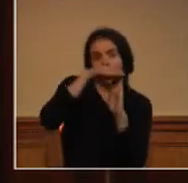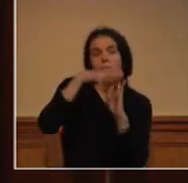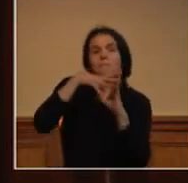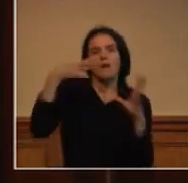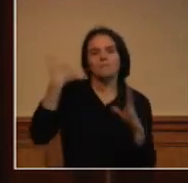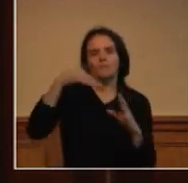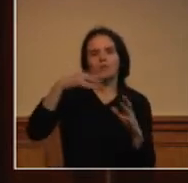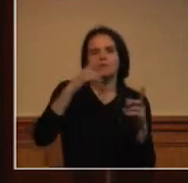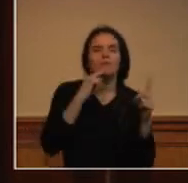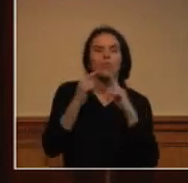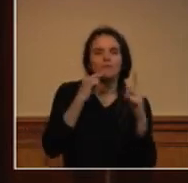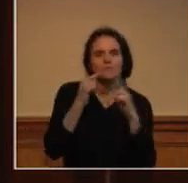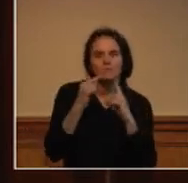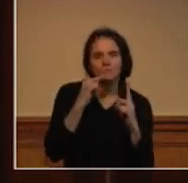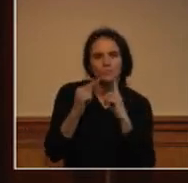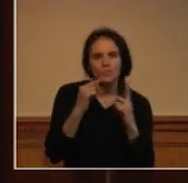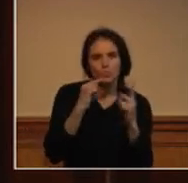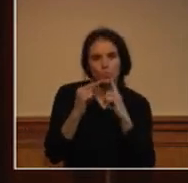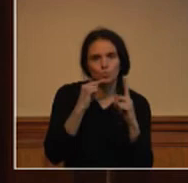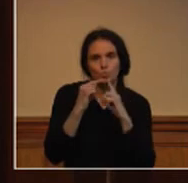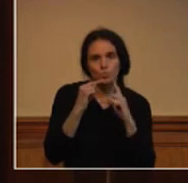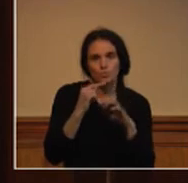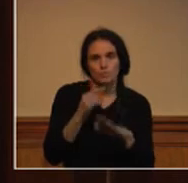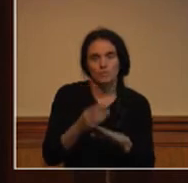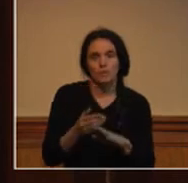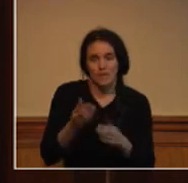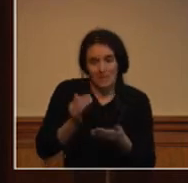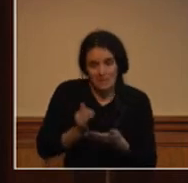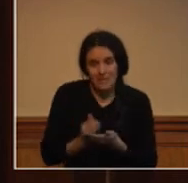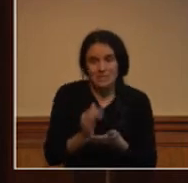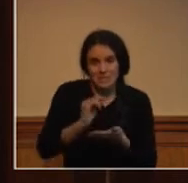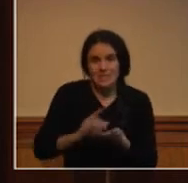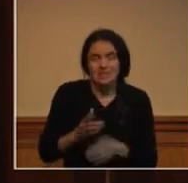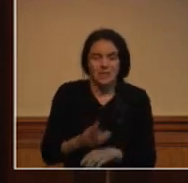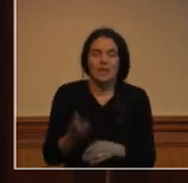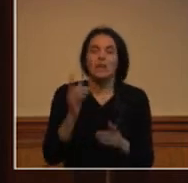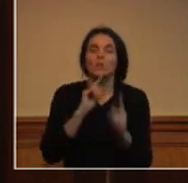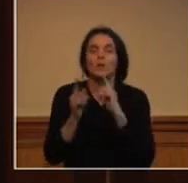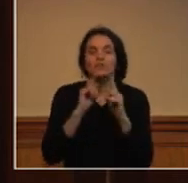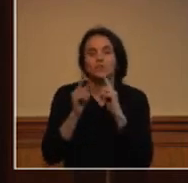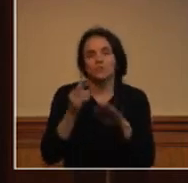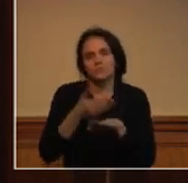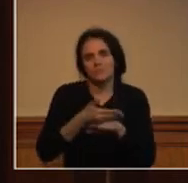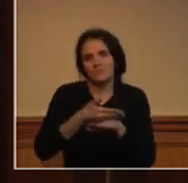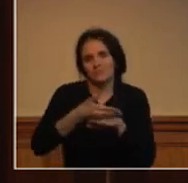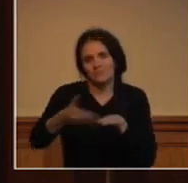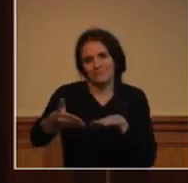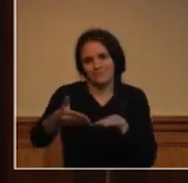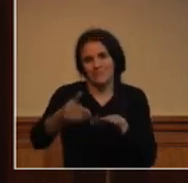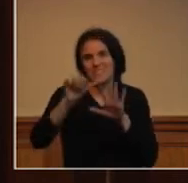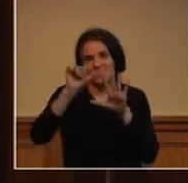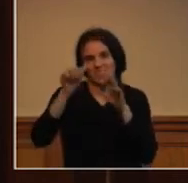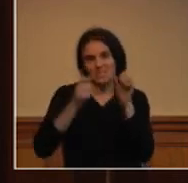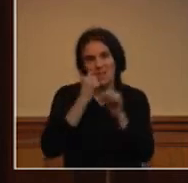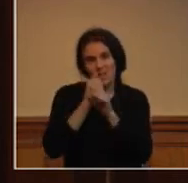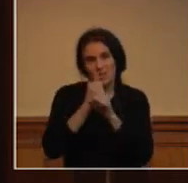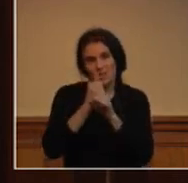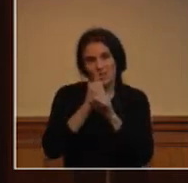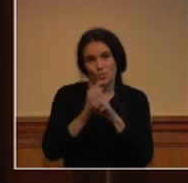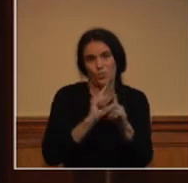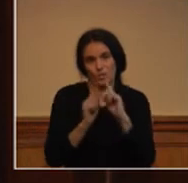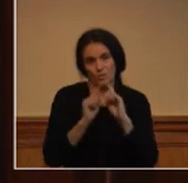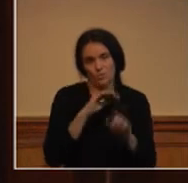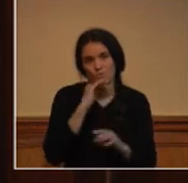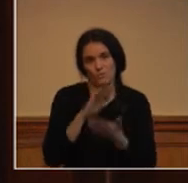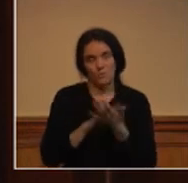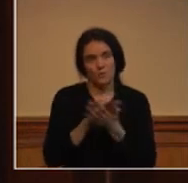cuentos, pero no desde temprana edad. La lectura de cuentos en estos chicos empieza hacia los 6 años.